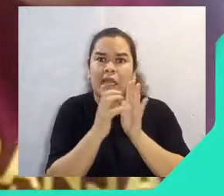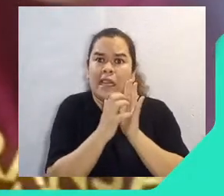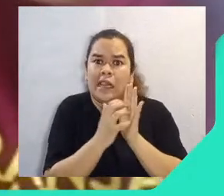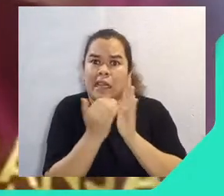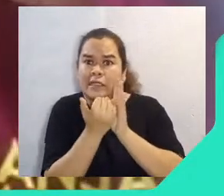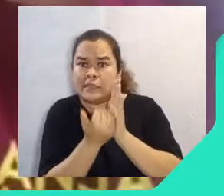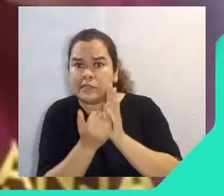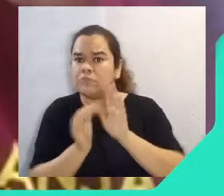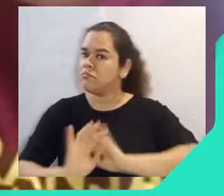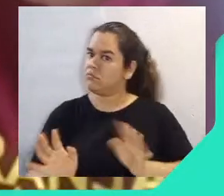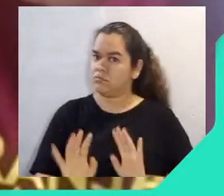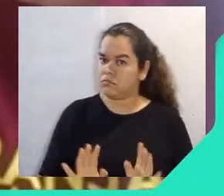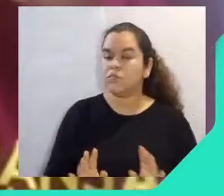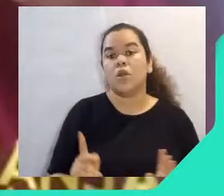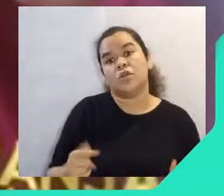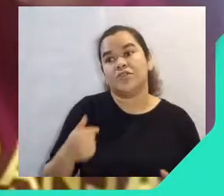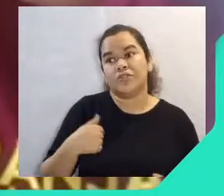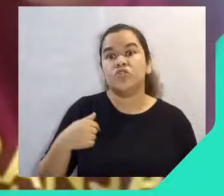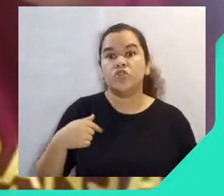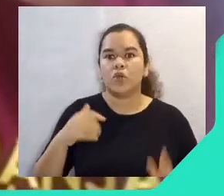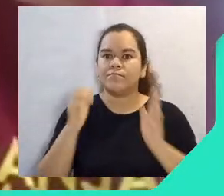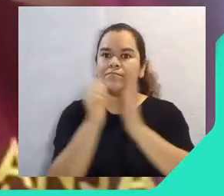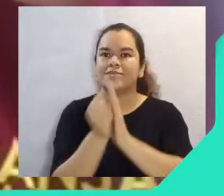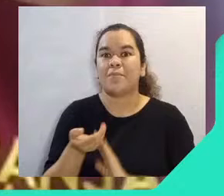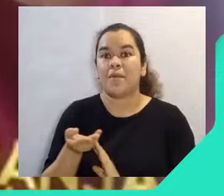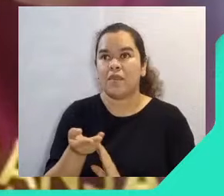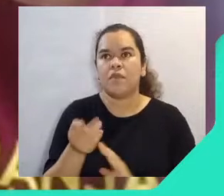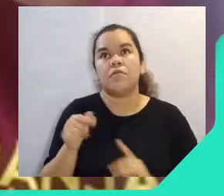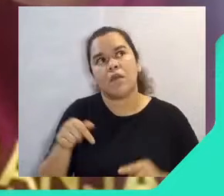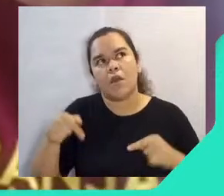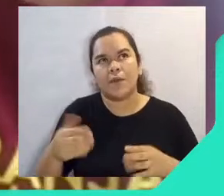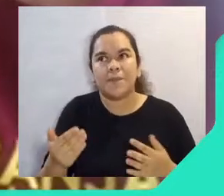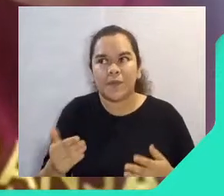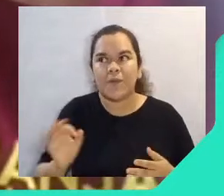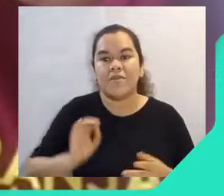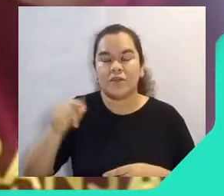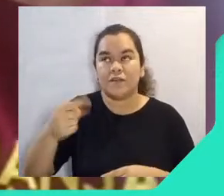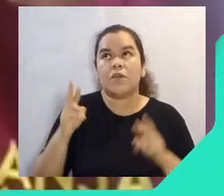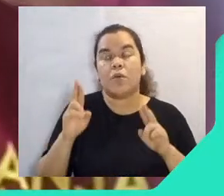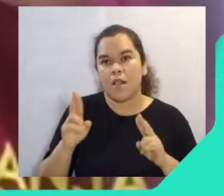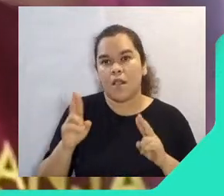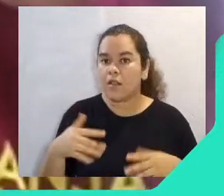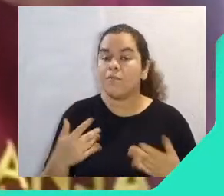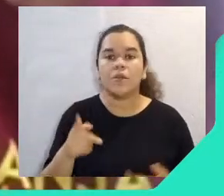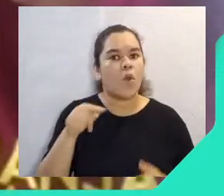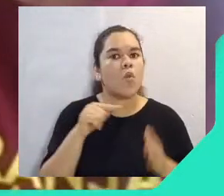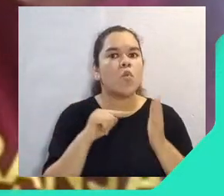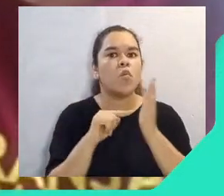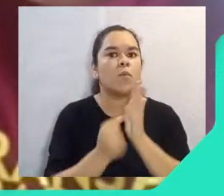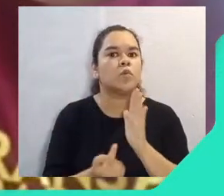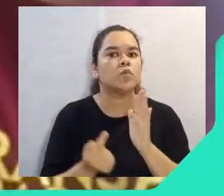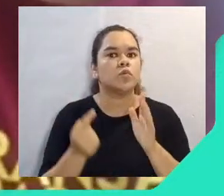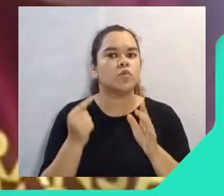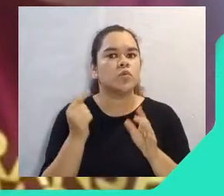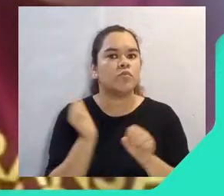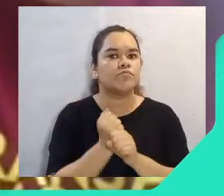o no, y si no, será el año siguiente o así, ¿sí? Pero lo importante es eso, tengan en cuenta de cuidar su promedio a lo largo de su carrera.